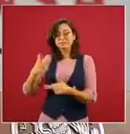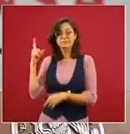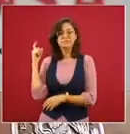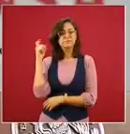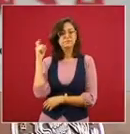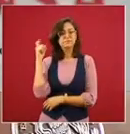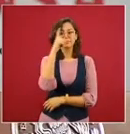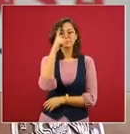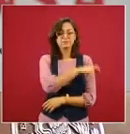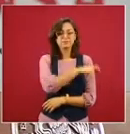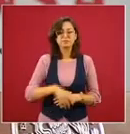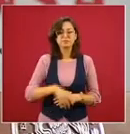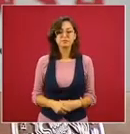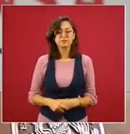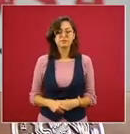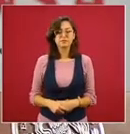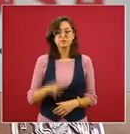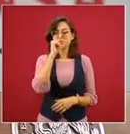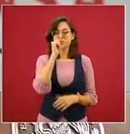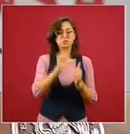se va a poder retrogradar